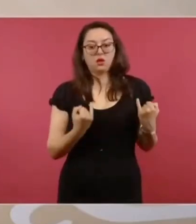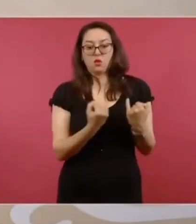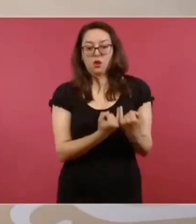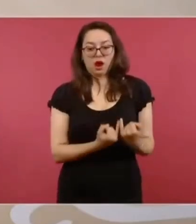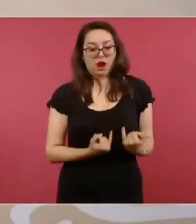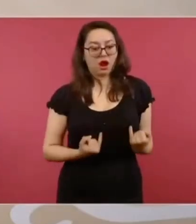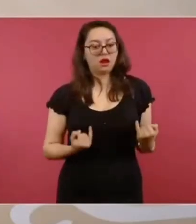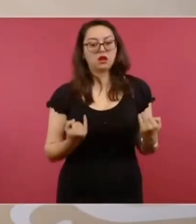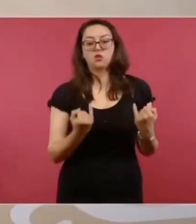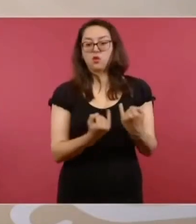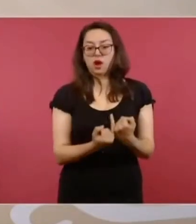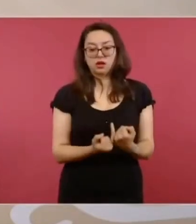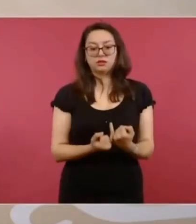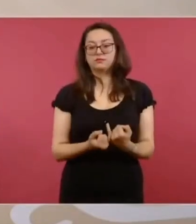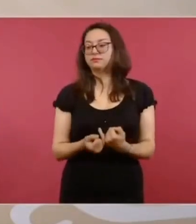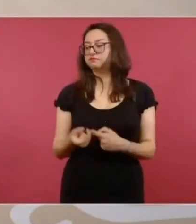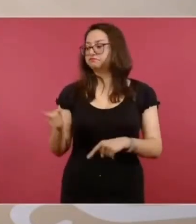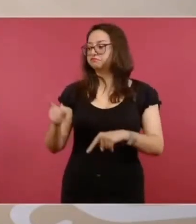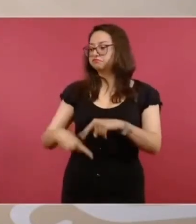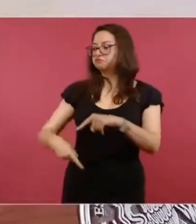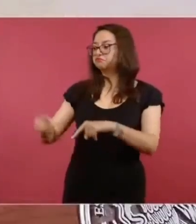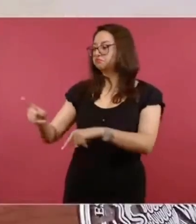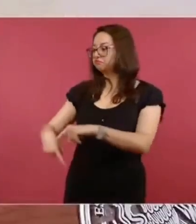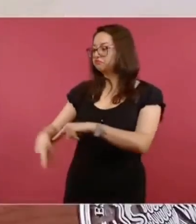porque continuaron las privatizaciones.